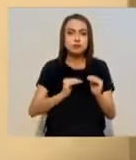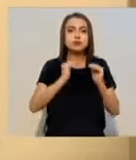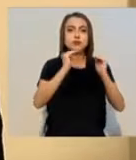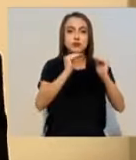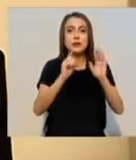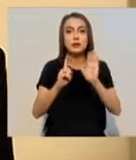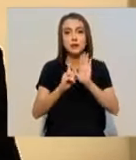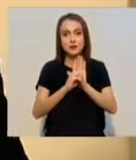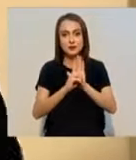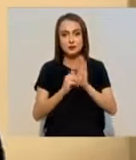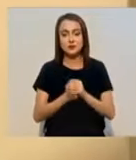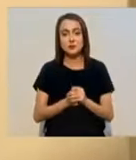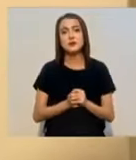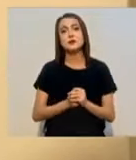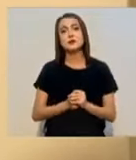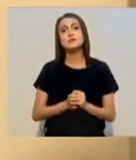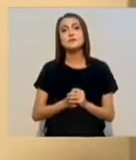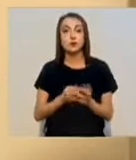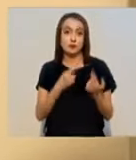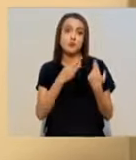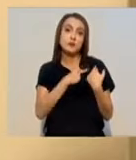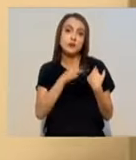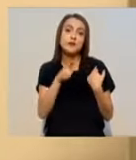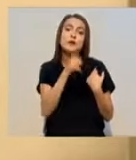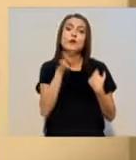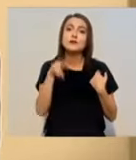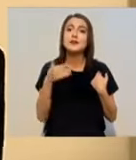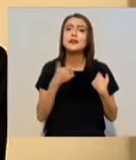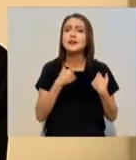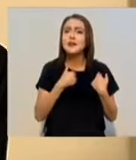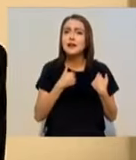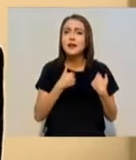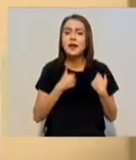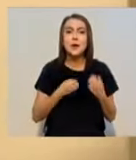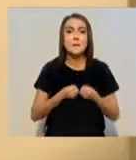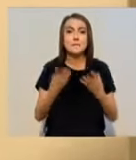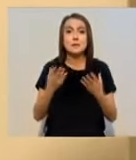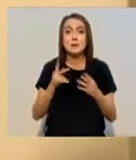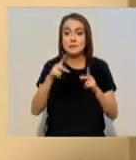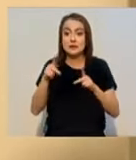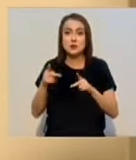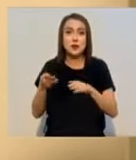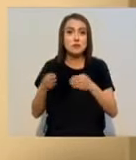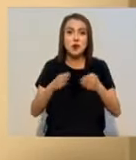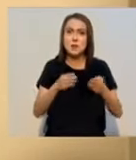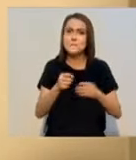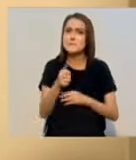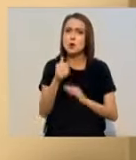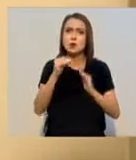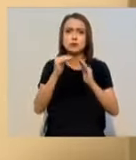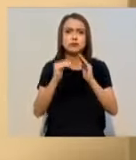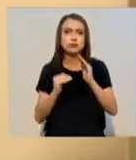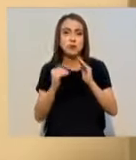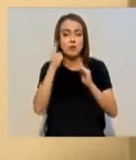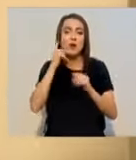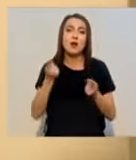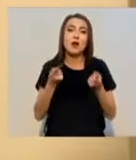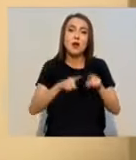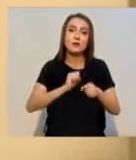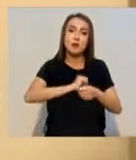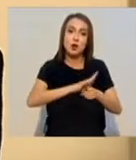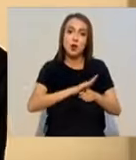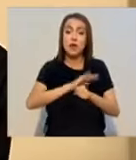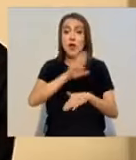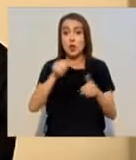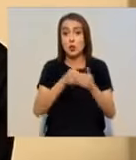Social de Derecho y sin duda responsable de que Costa Rica tenga una de las tasas de mortalidad más bajas por COVID-19 en